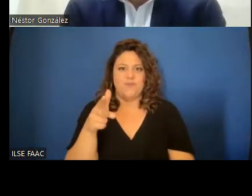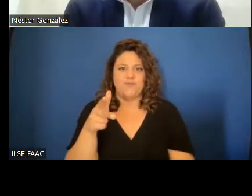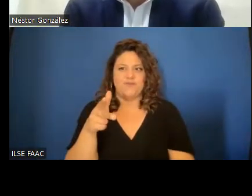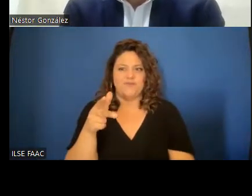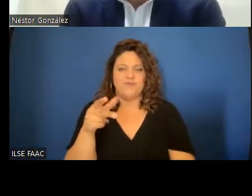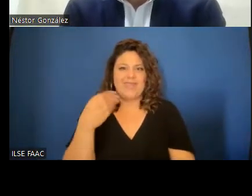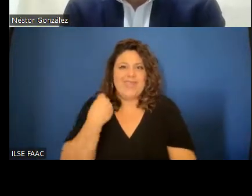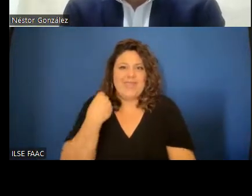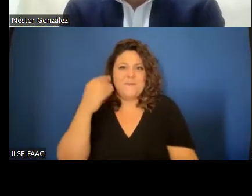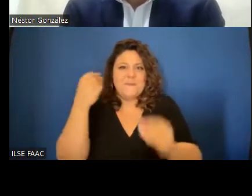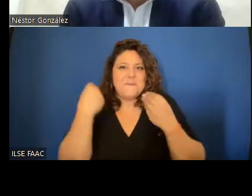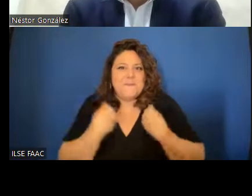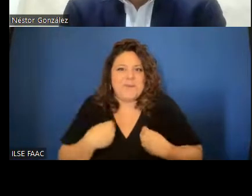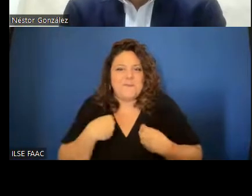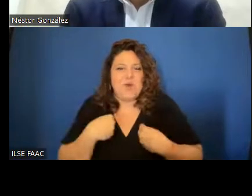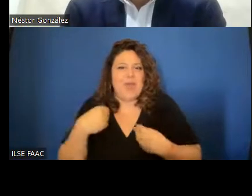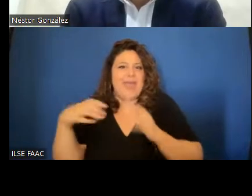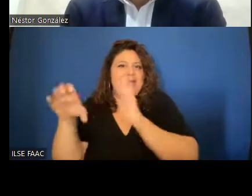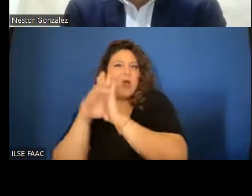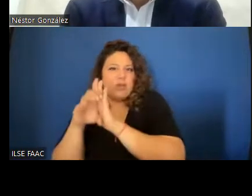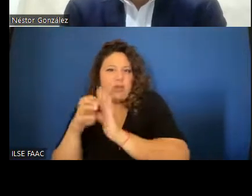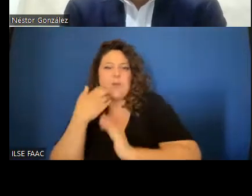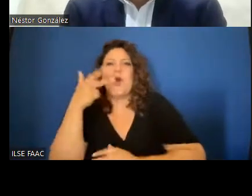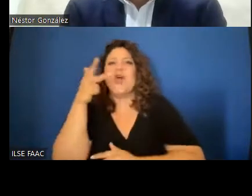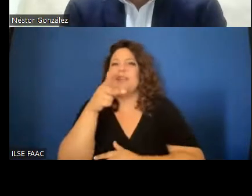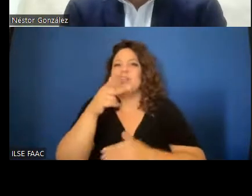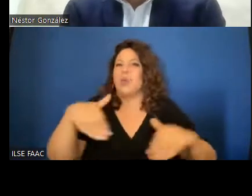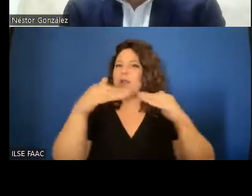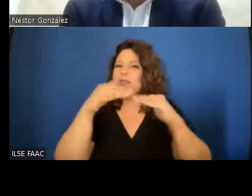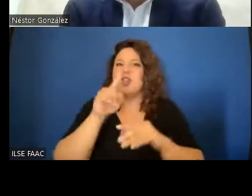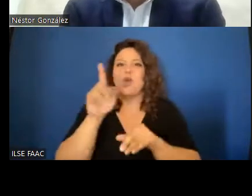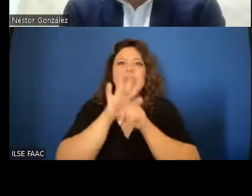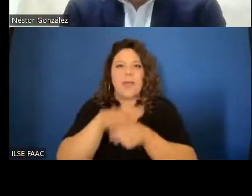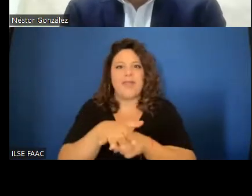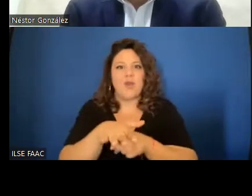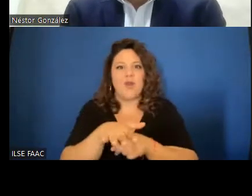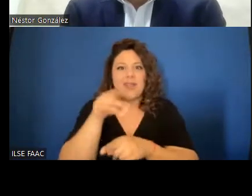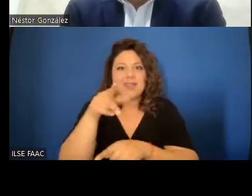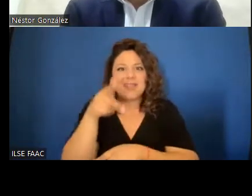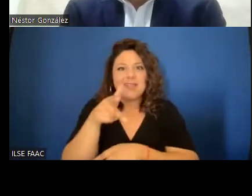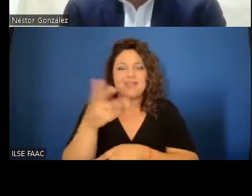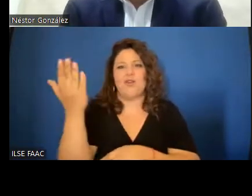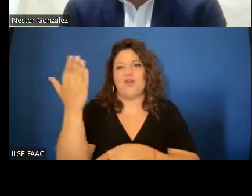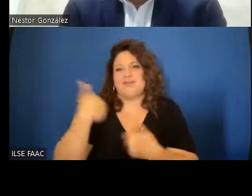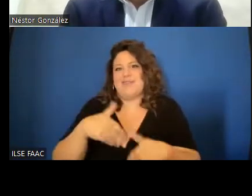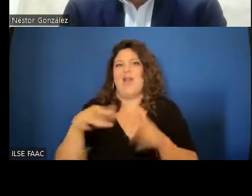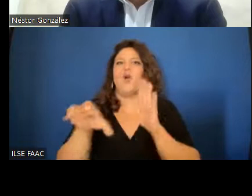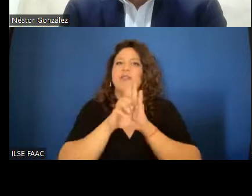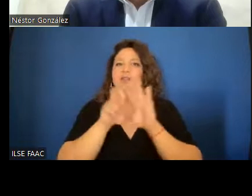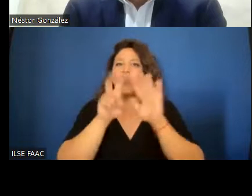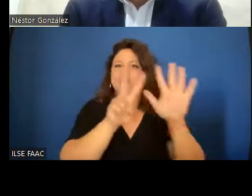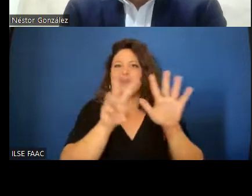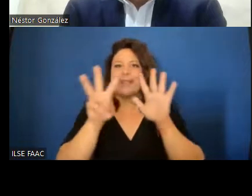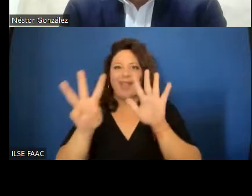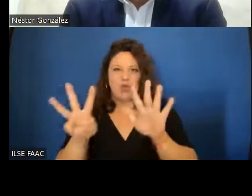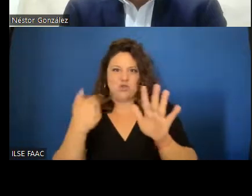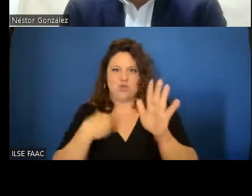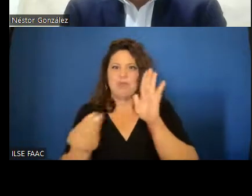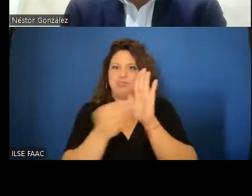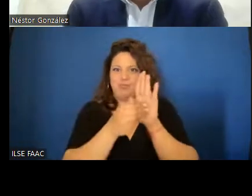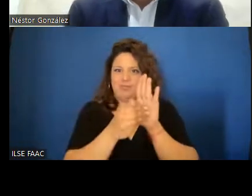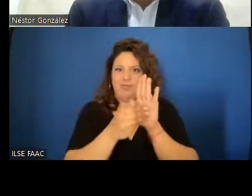pues son los adecuados y proporcionados para alcanzarla, no habrá discriminación. Por no enrollarme mucho más y en cuanto al ámbito de aplicación de esta